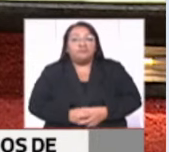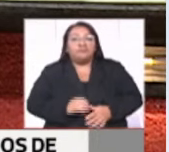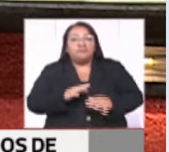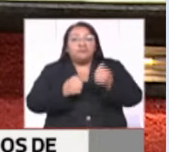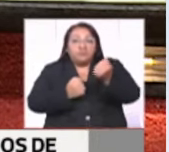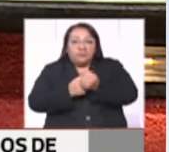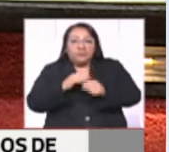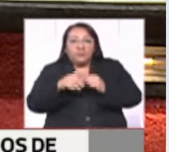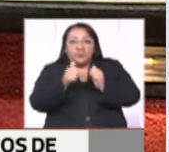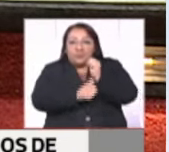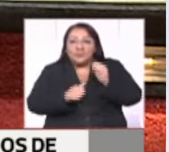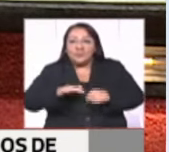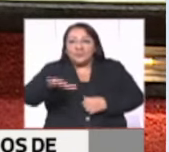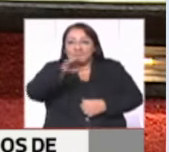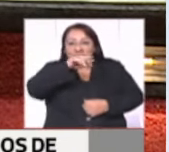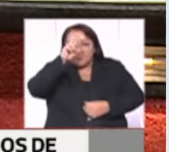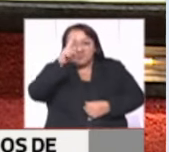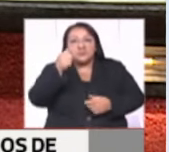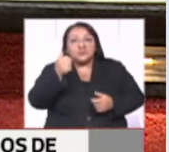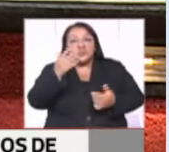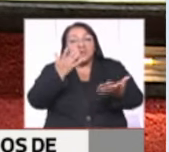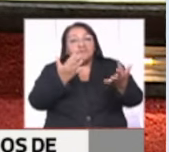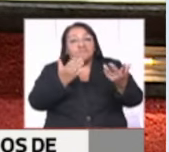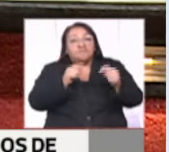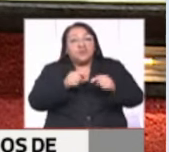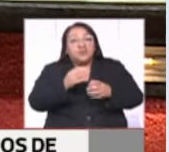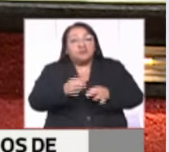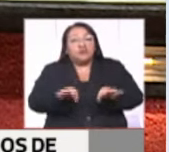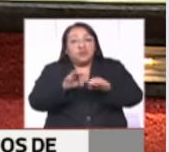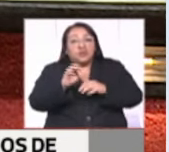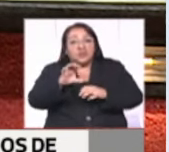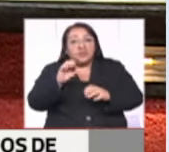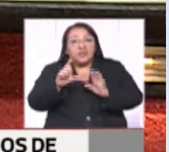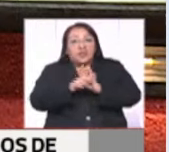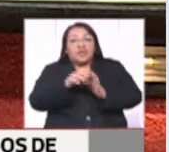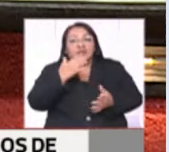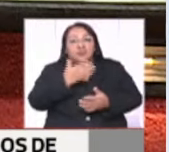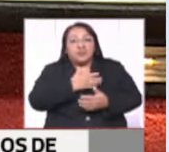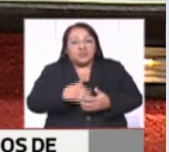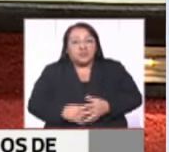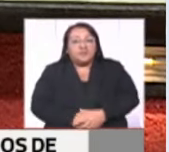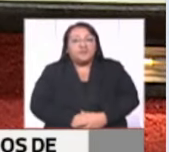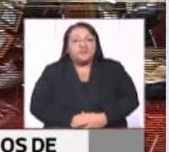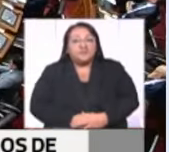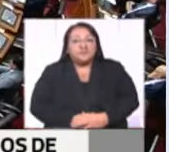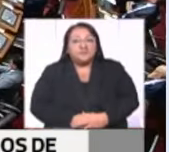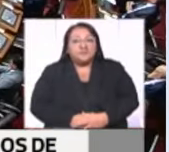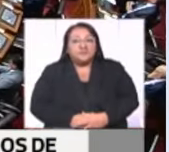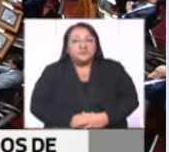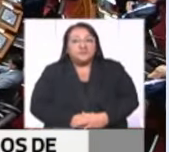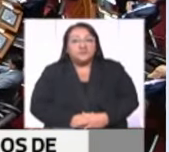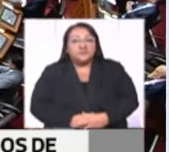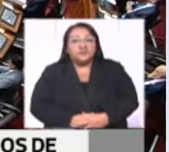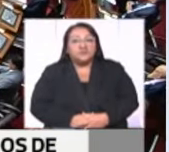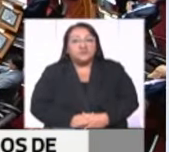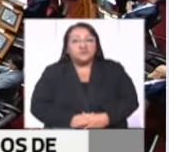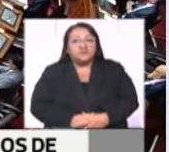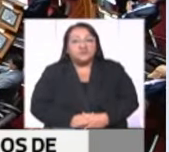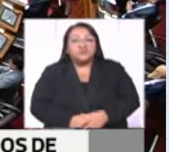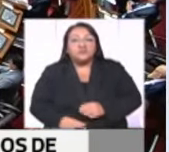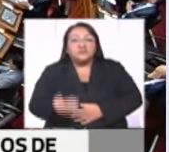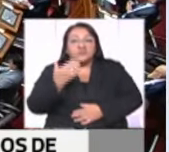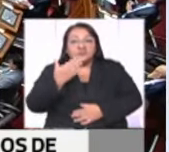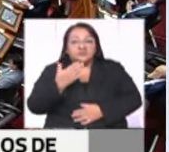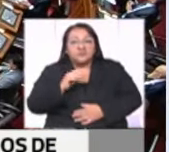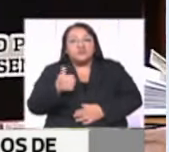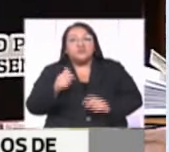hermanos peruanos que están a la espera de la presente ley. Muchas gracias, señor presidente. Muchas gracias, congresista. Tiene el uso de la